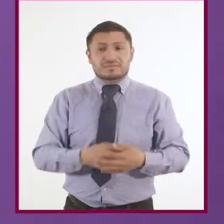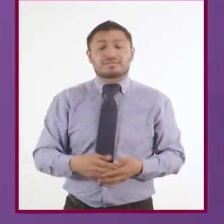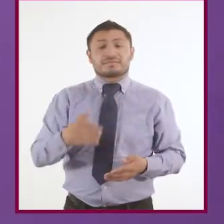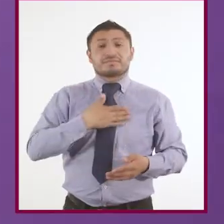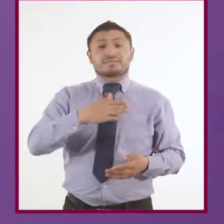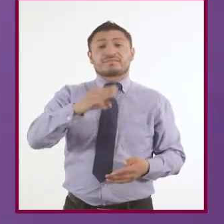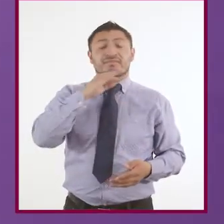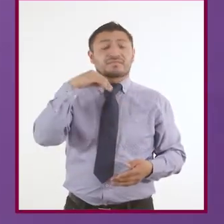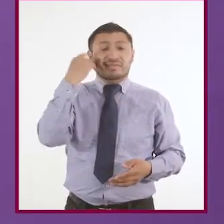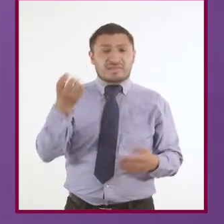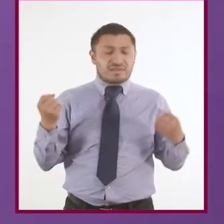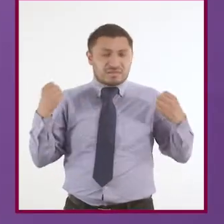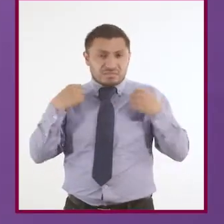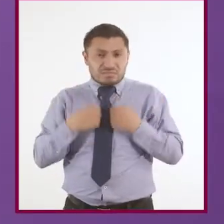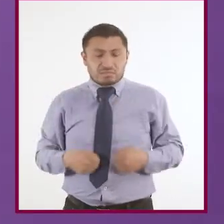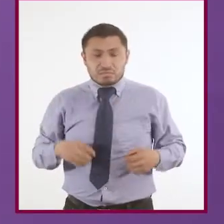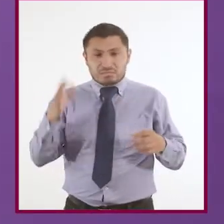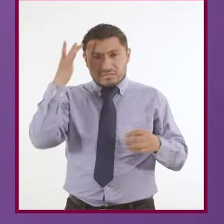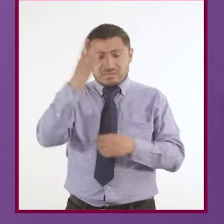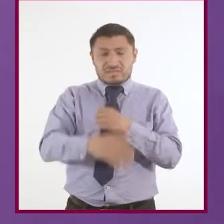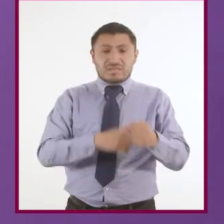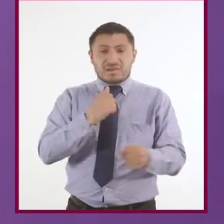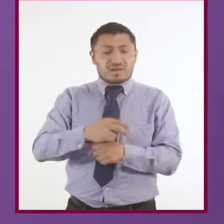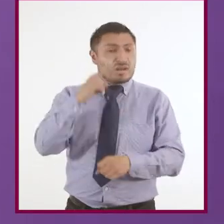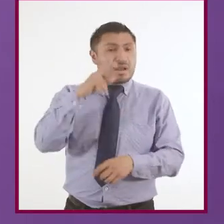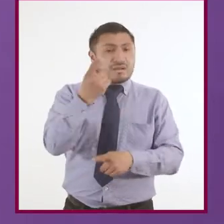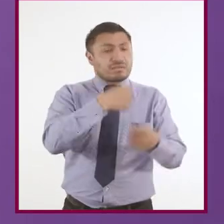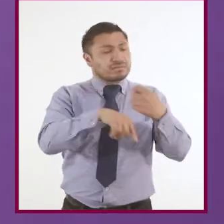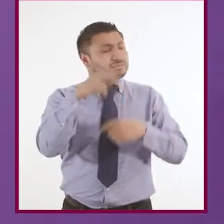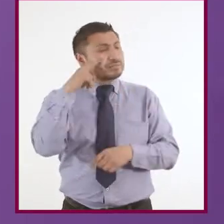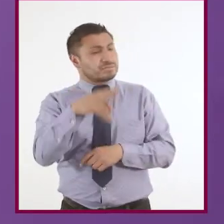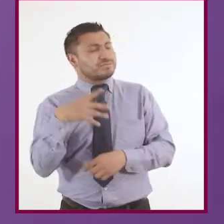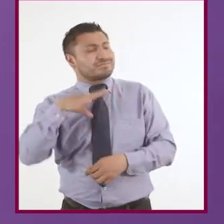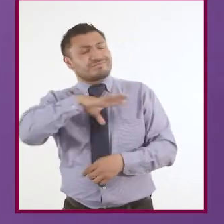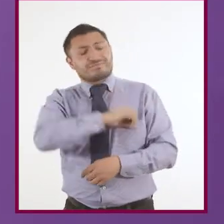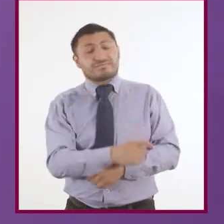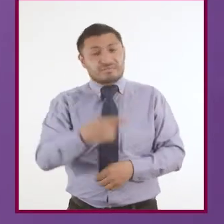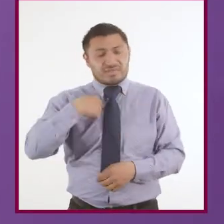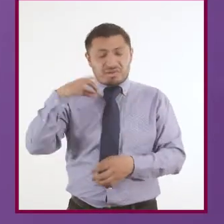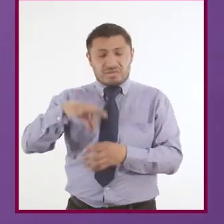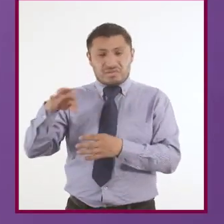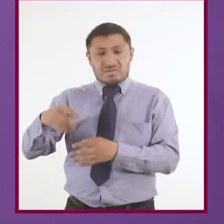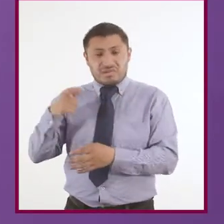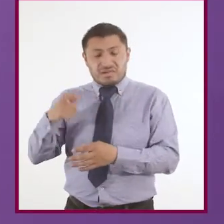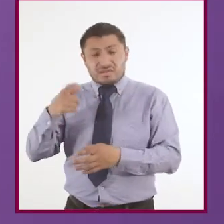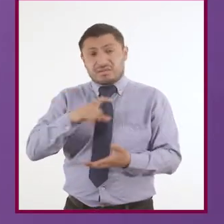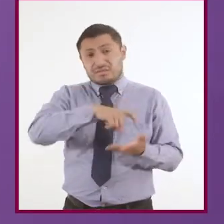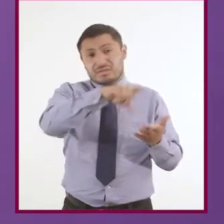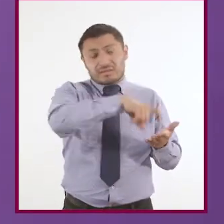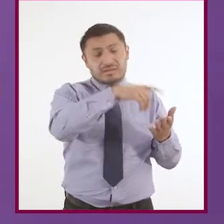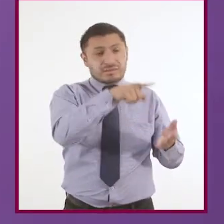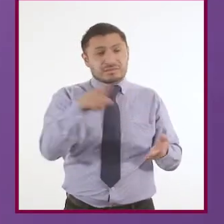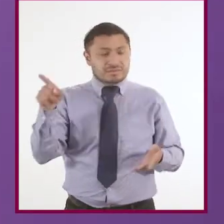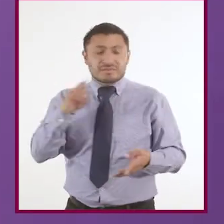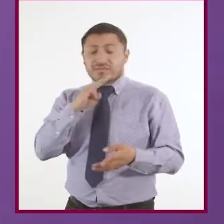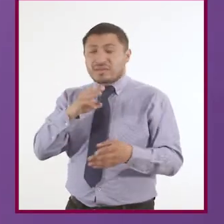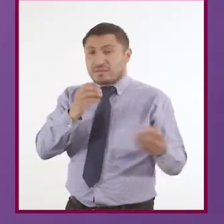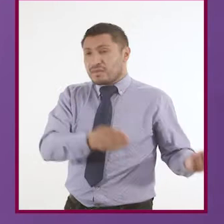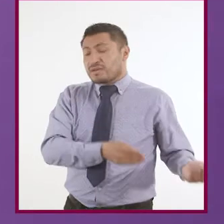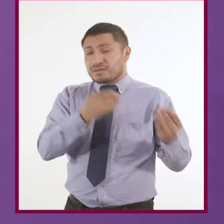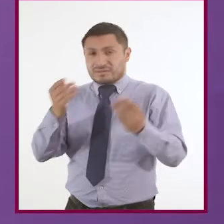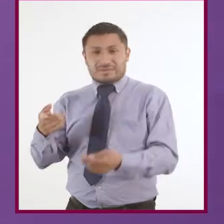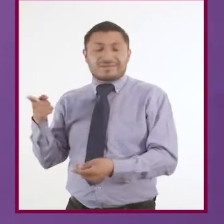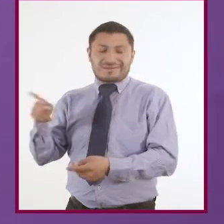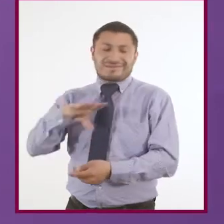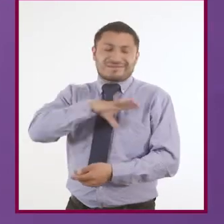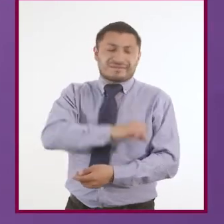mamá quería un suéter de cumpleaños y vio uno en una tienda que le gustó mucho. Junté mis ahorros y se lo compré. Quedó encantada con el